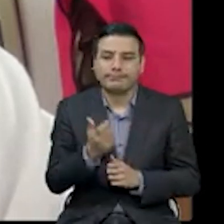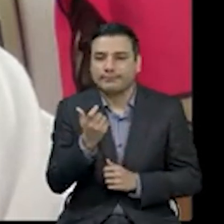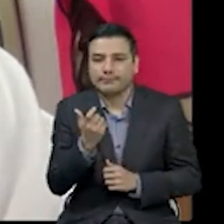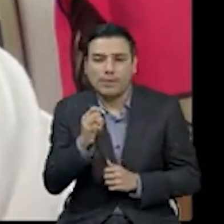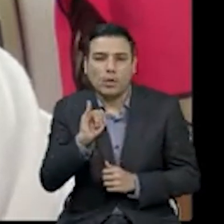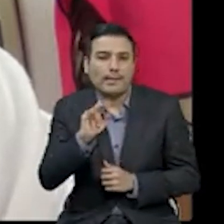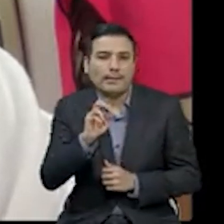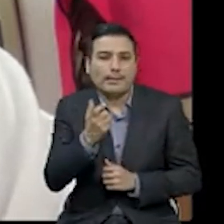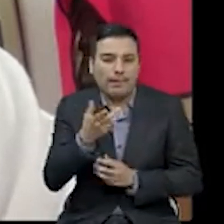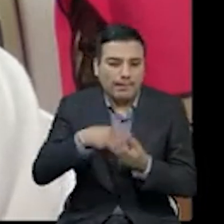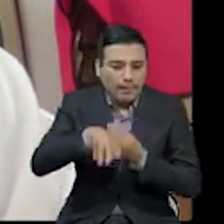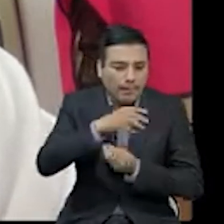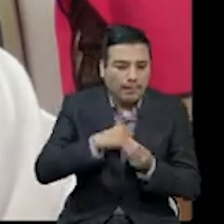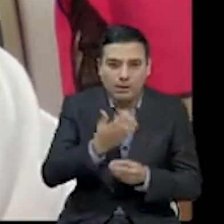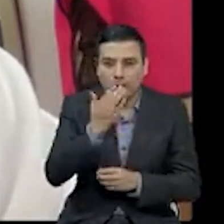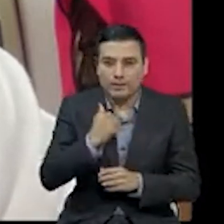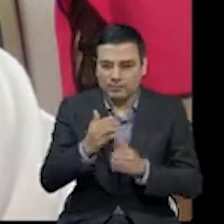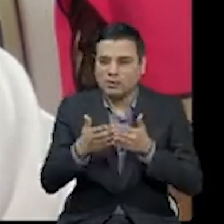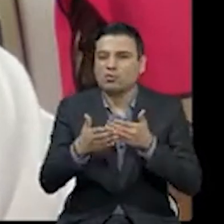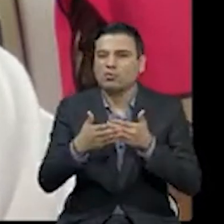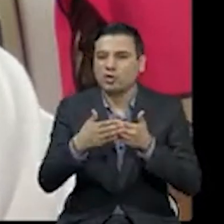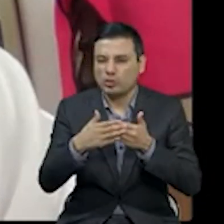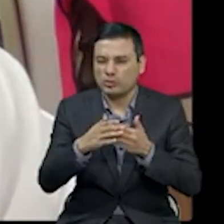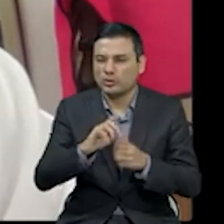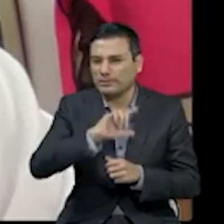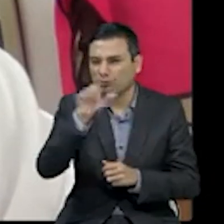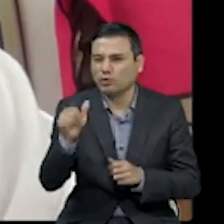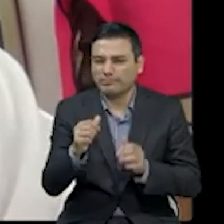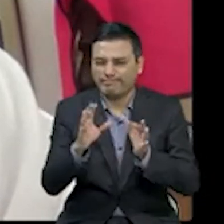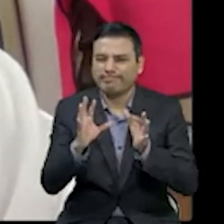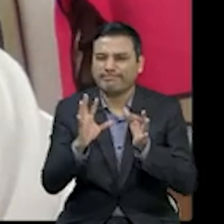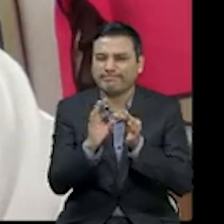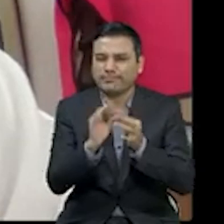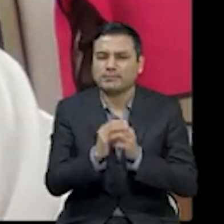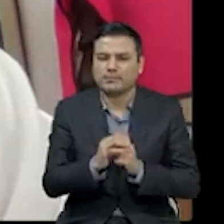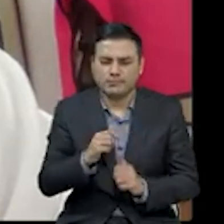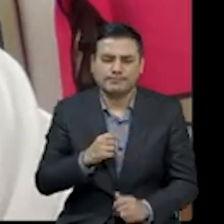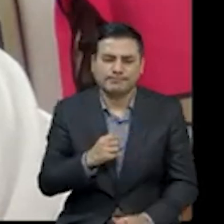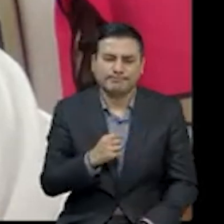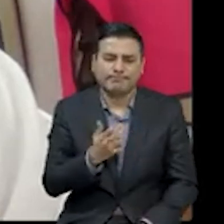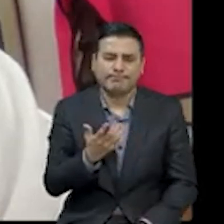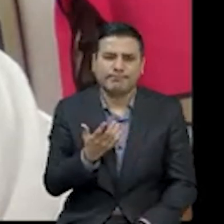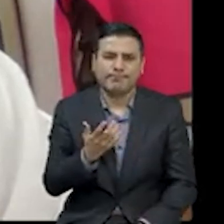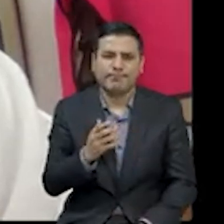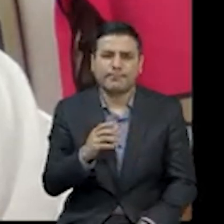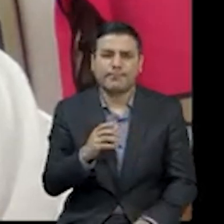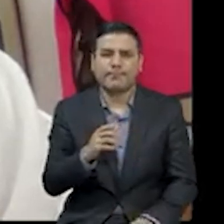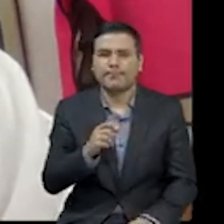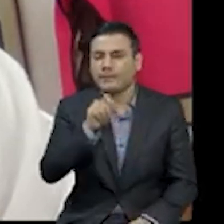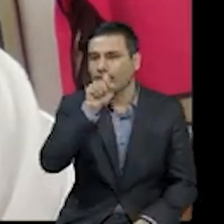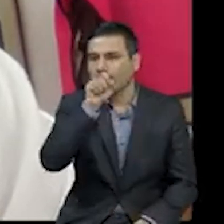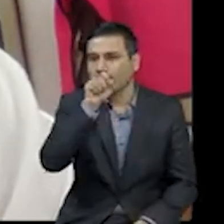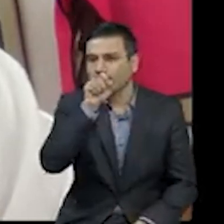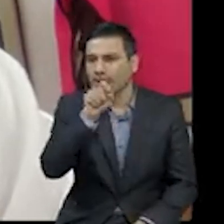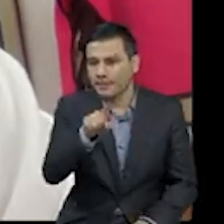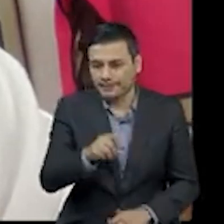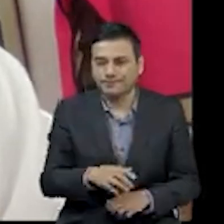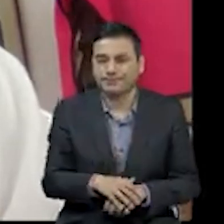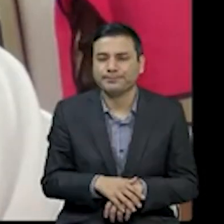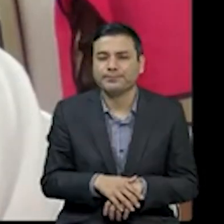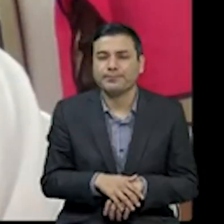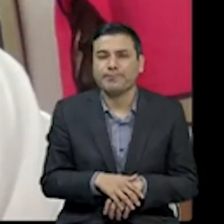ver más adelante con más finura los detalles, pero no quiero dejar de mencionar. Pero también hay otros lugares que